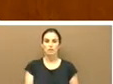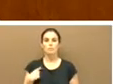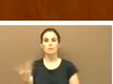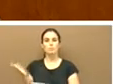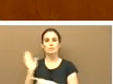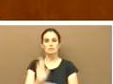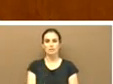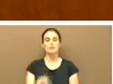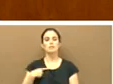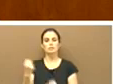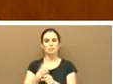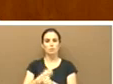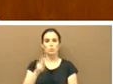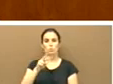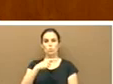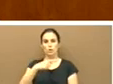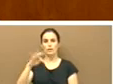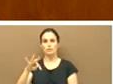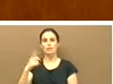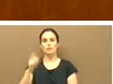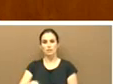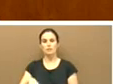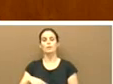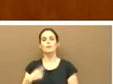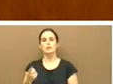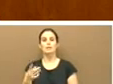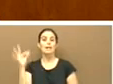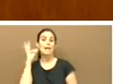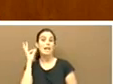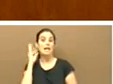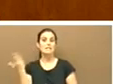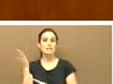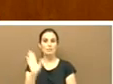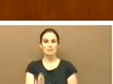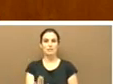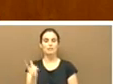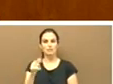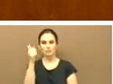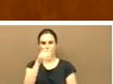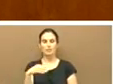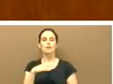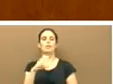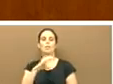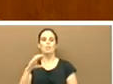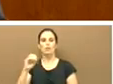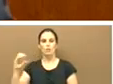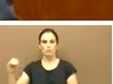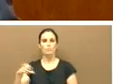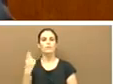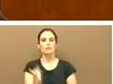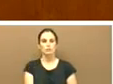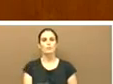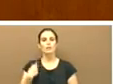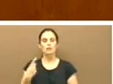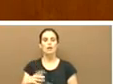trabajadores, tanto UGT como las representantes, también y el representante de comisiones obreras, y la Unión de